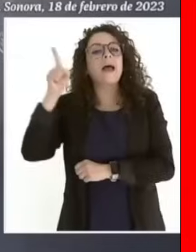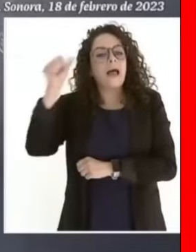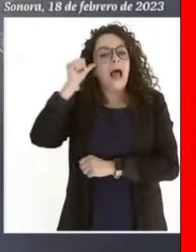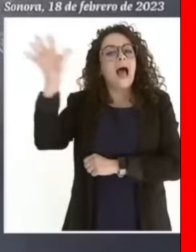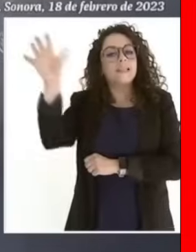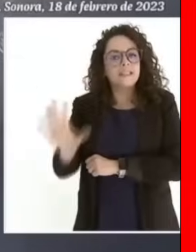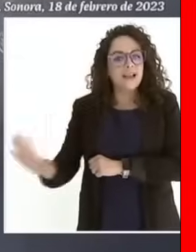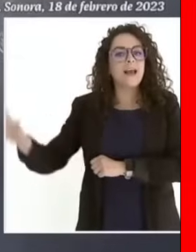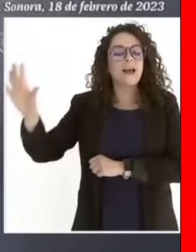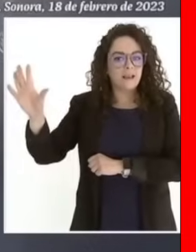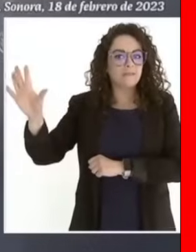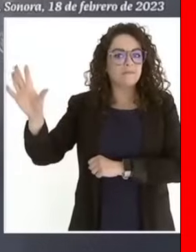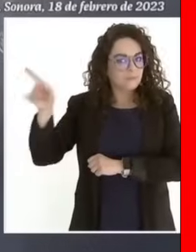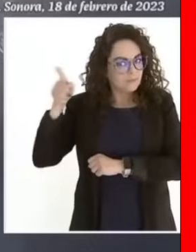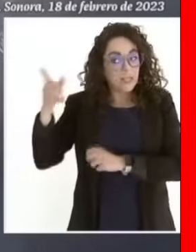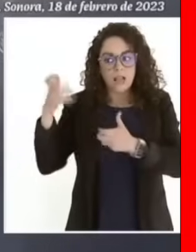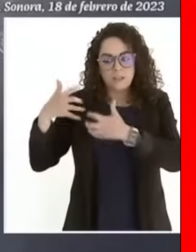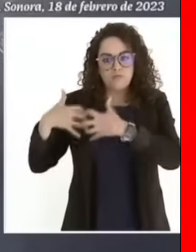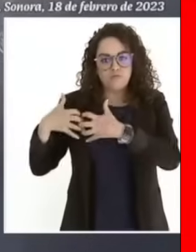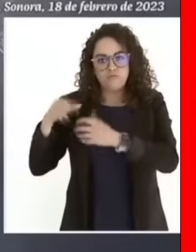y hubo